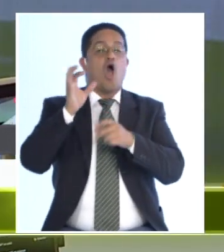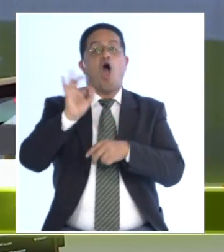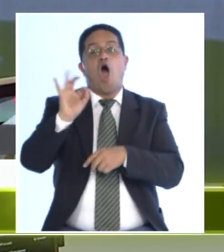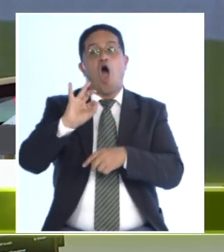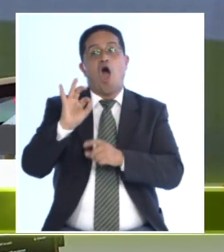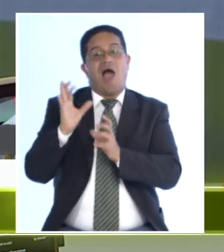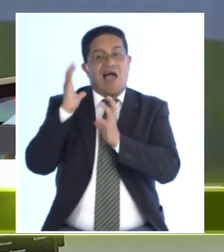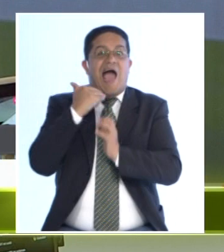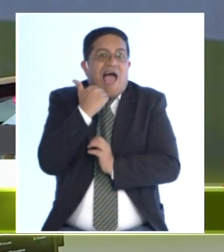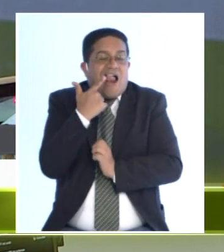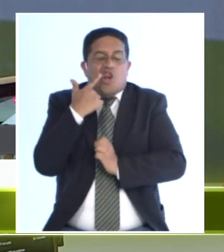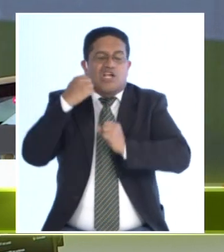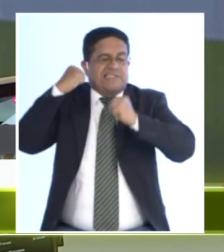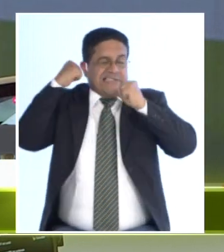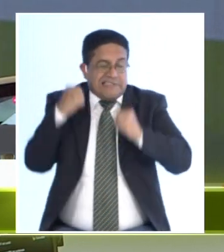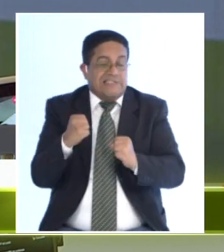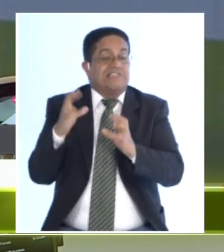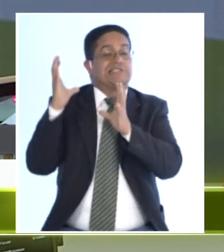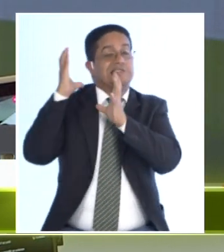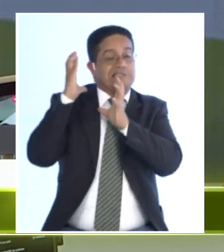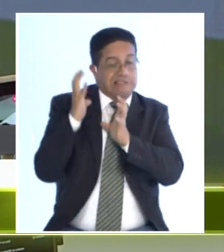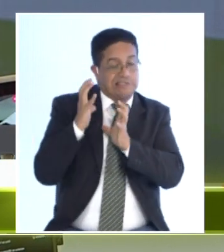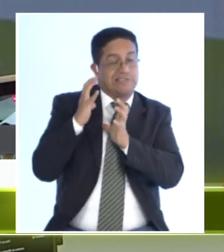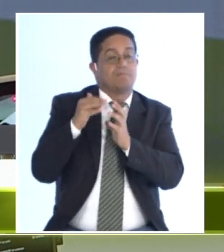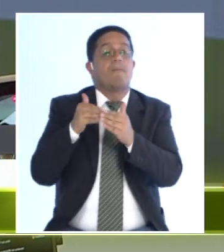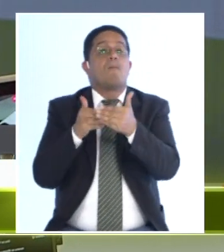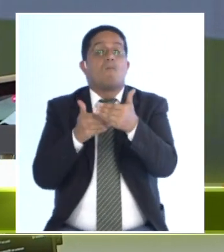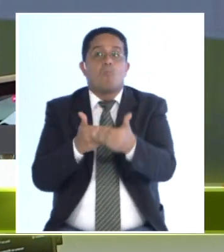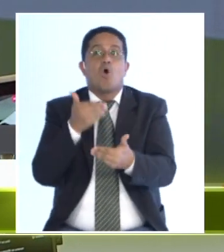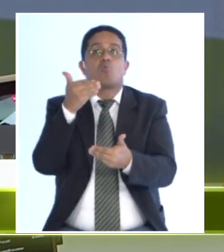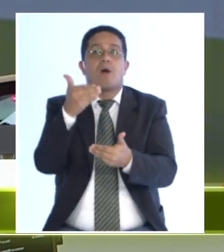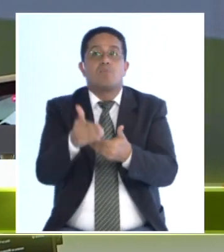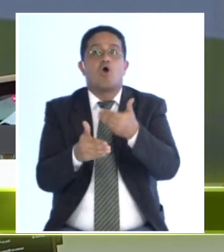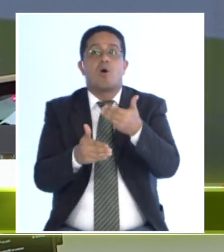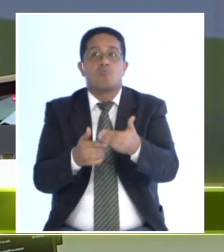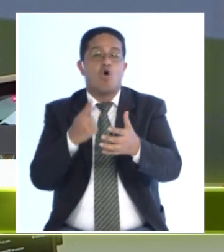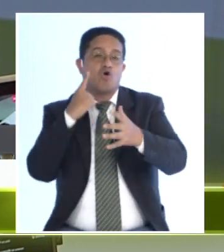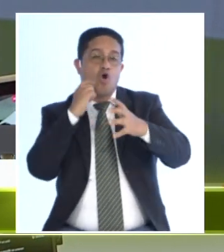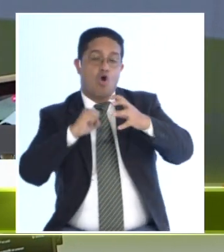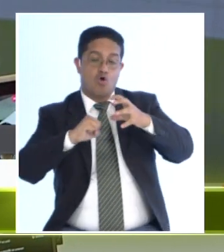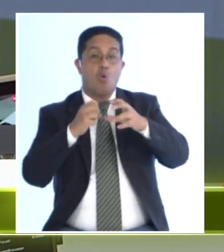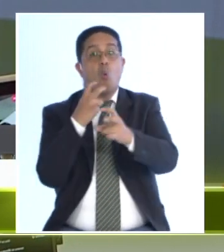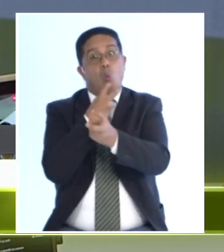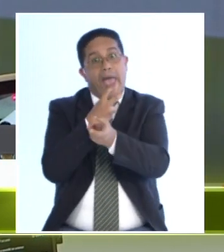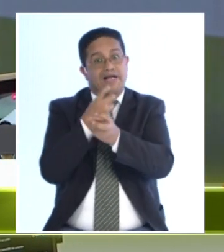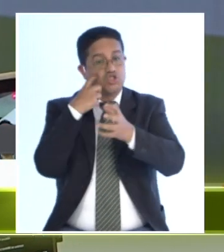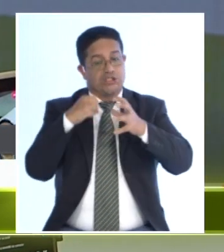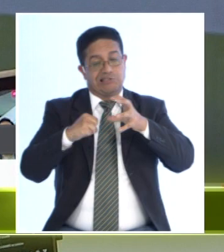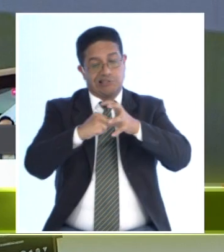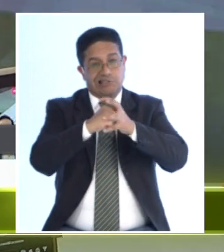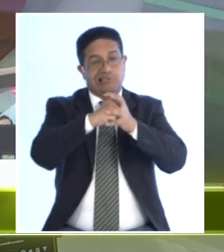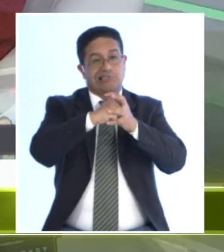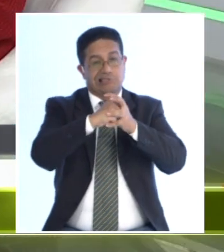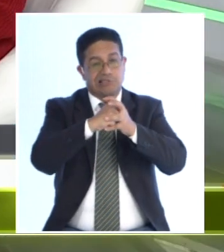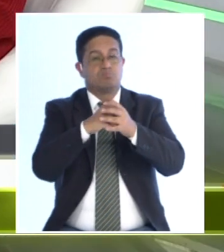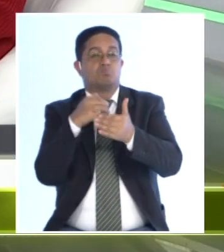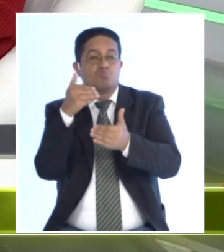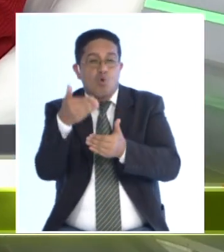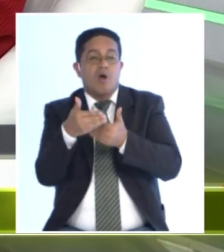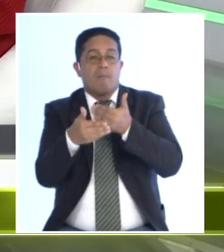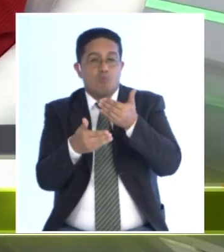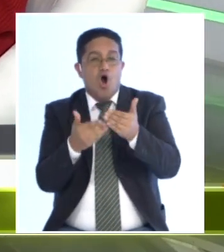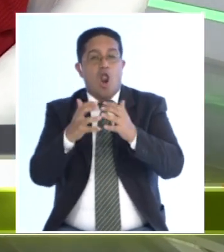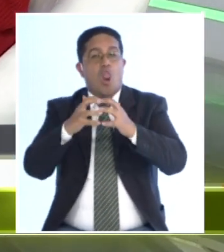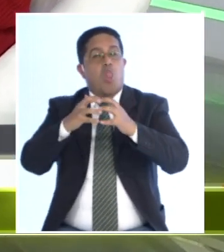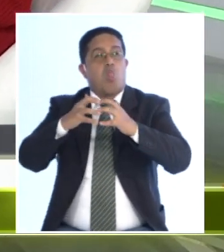actividad muy parecida a esta, pues por supuesto esto va generando un desgaste acumulativo. Y ese desgaste acumulativo, aunque no está directamente